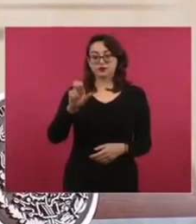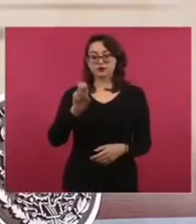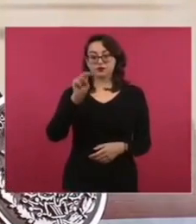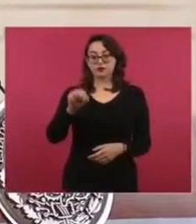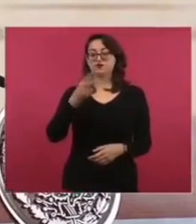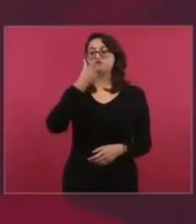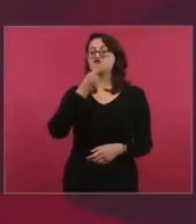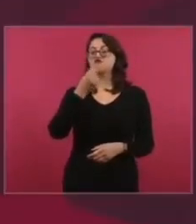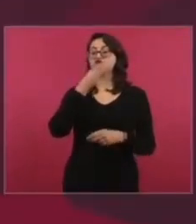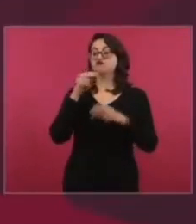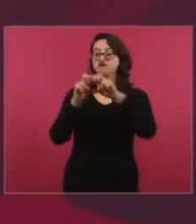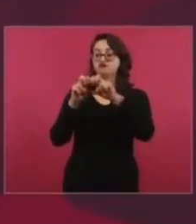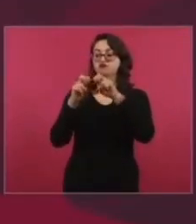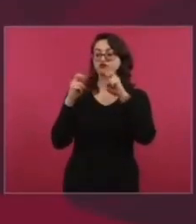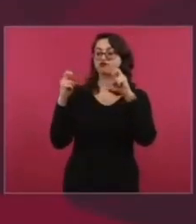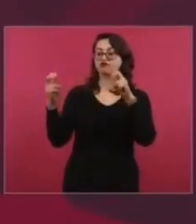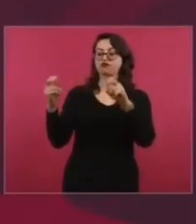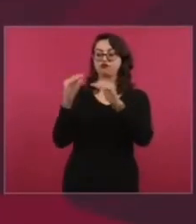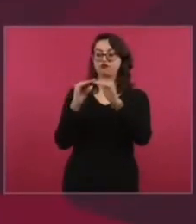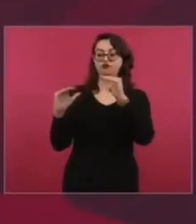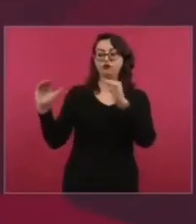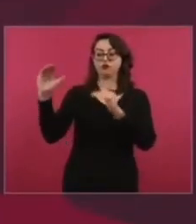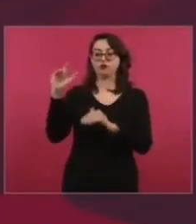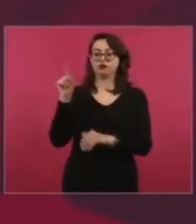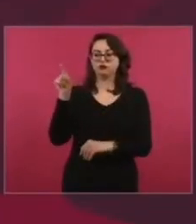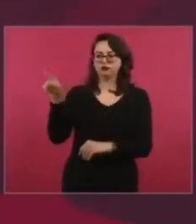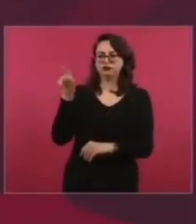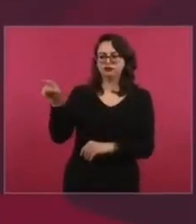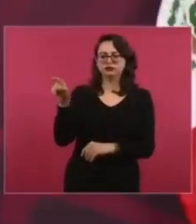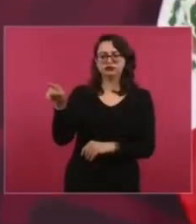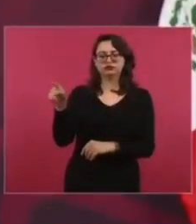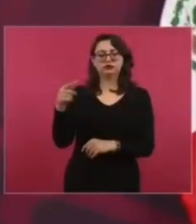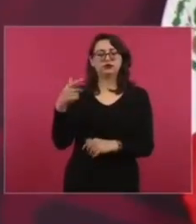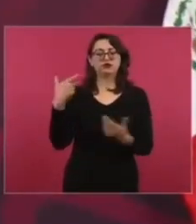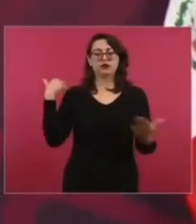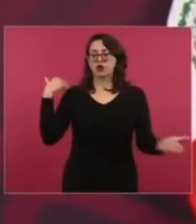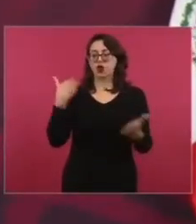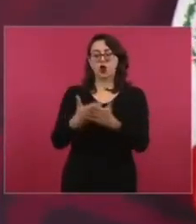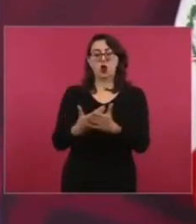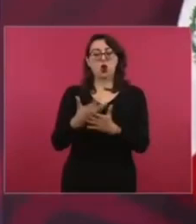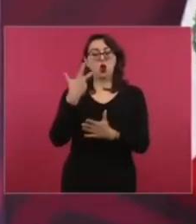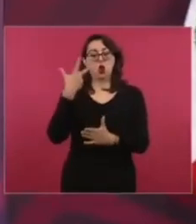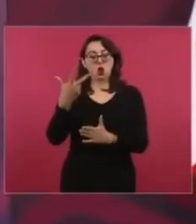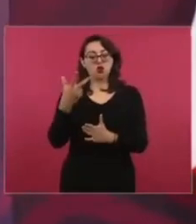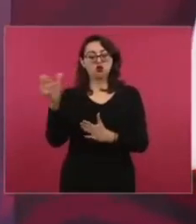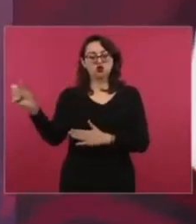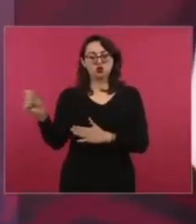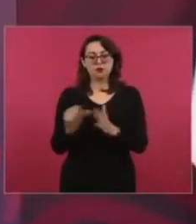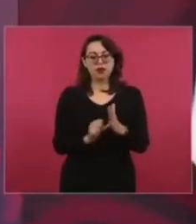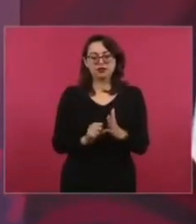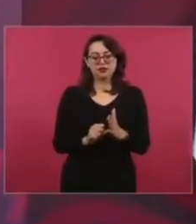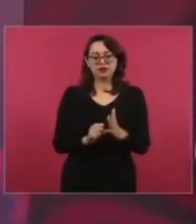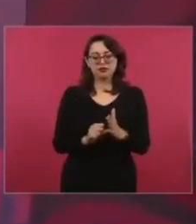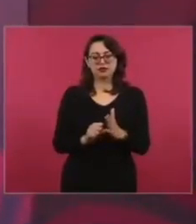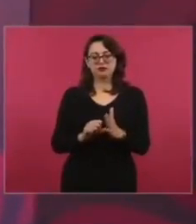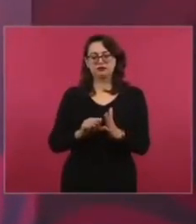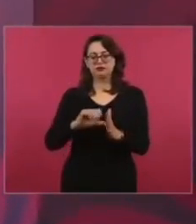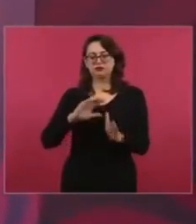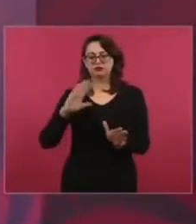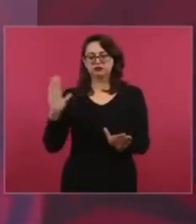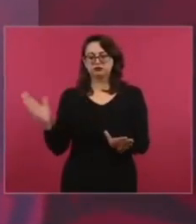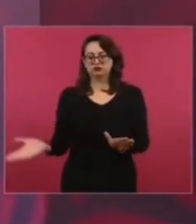águila porque porque este ministro le pidió al procurador fiscal